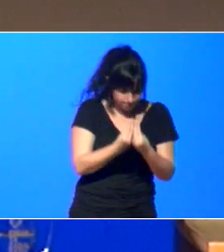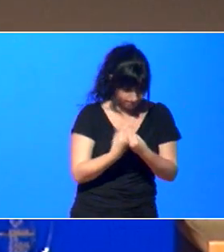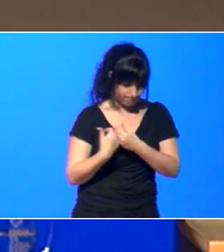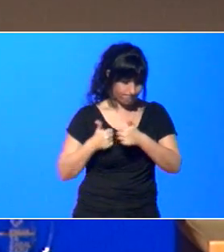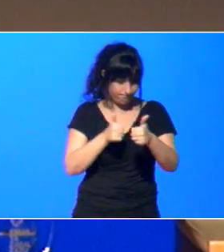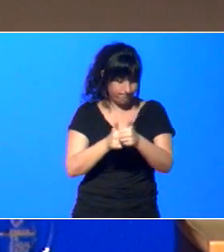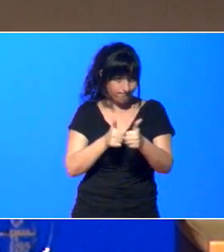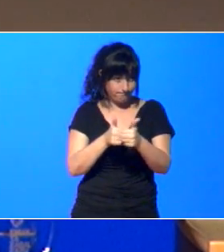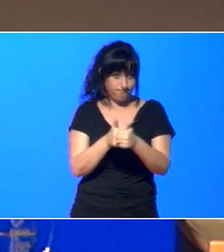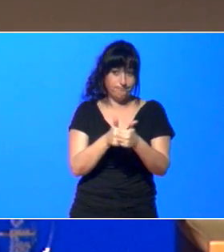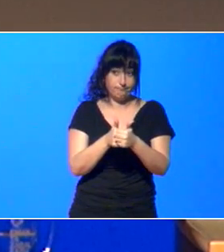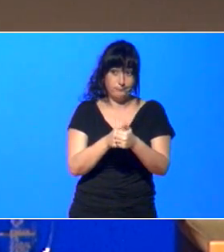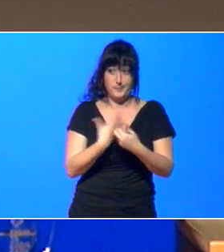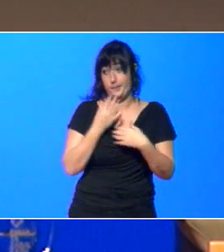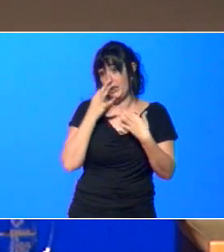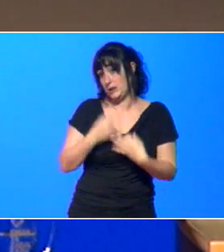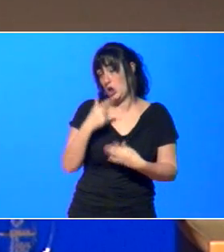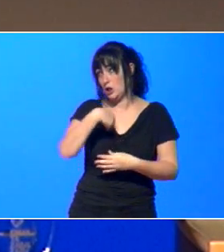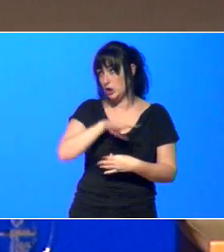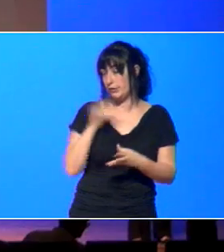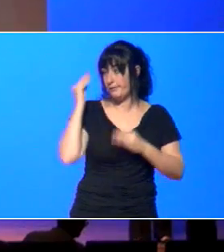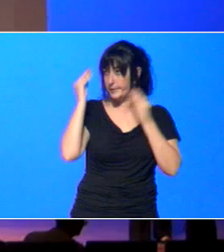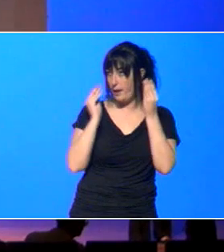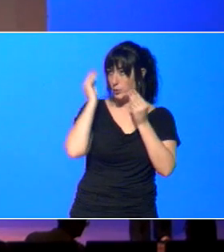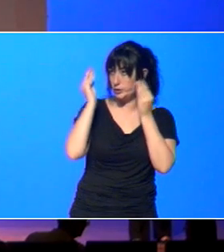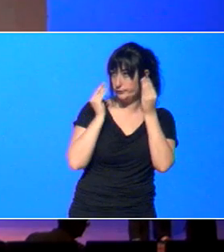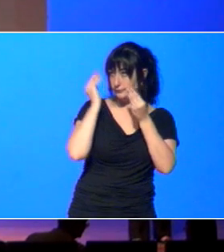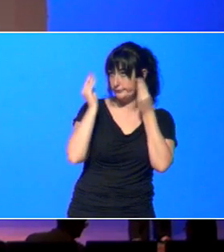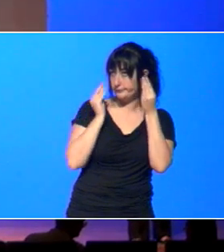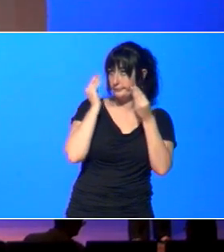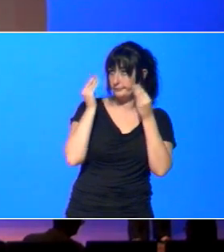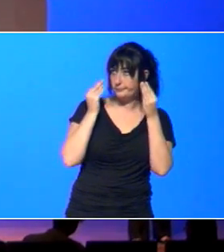pero seguro que si nos ponemos a pensar